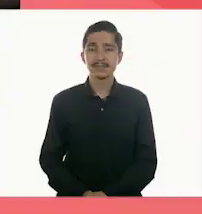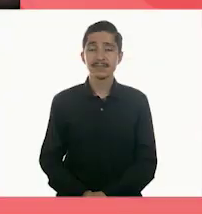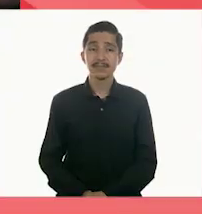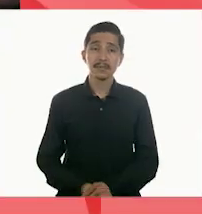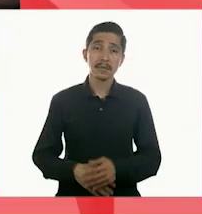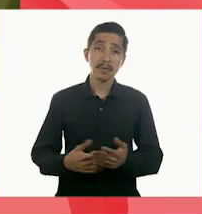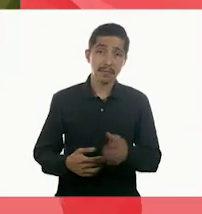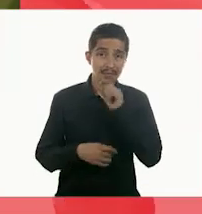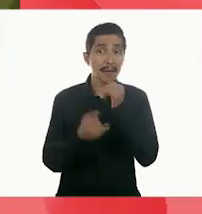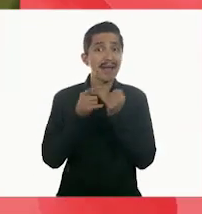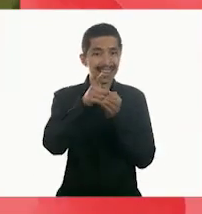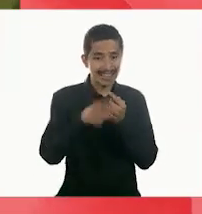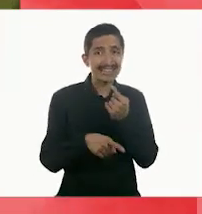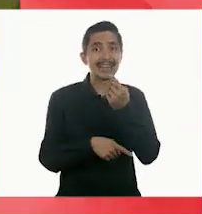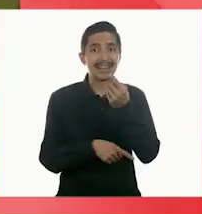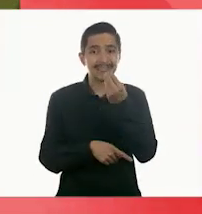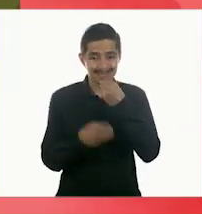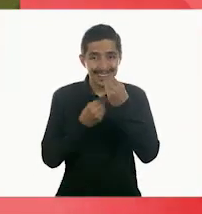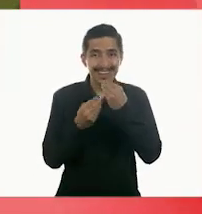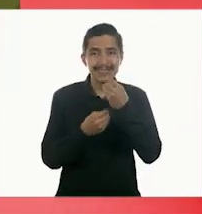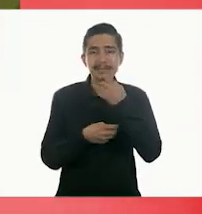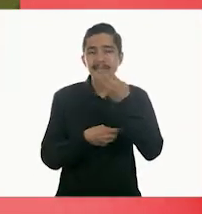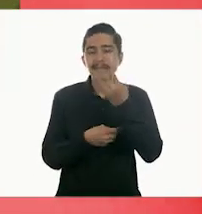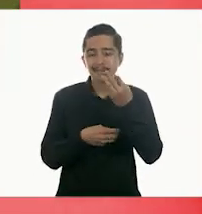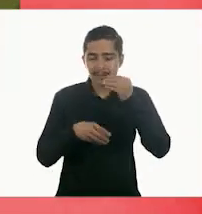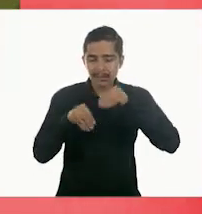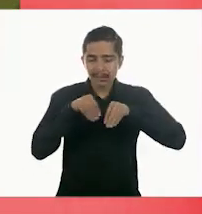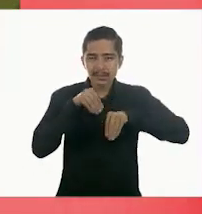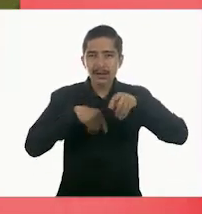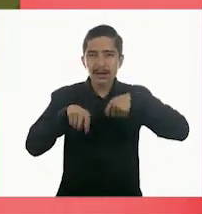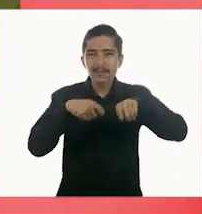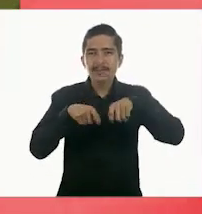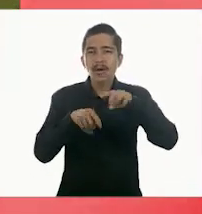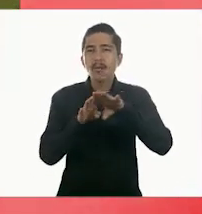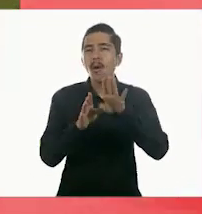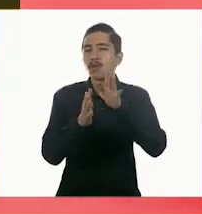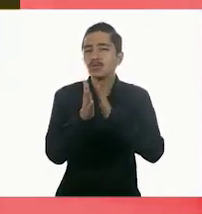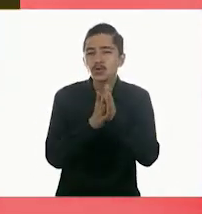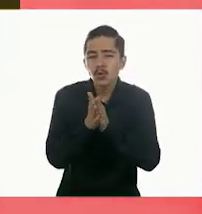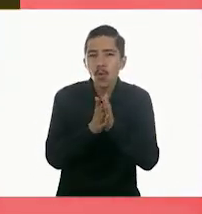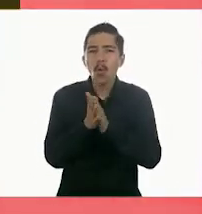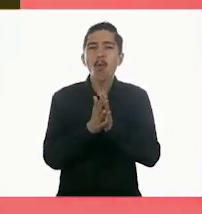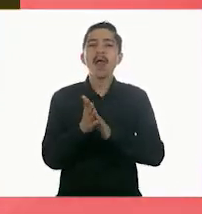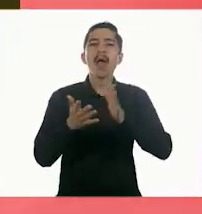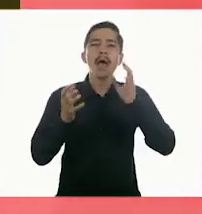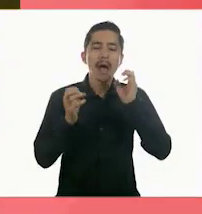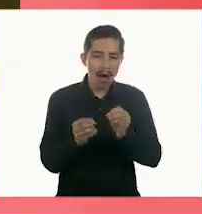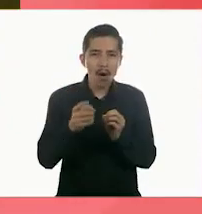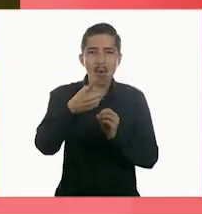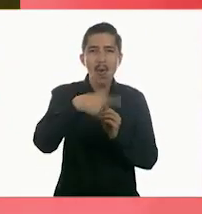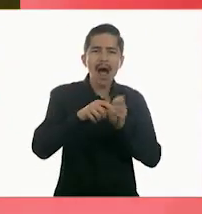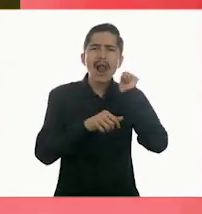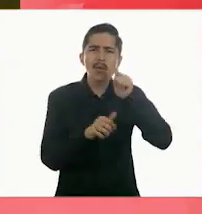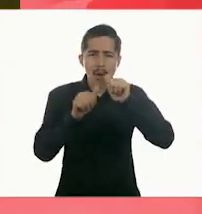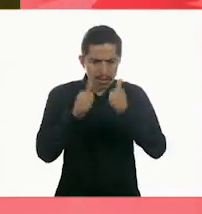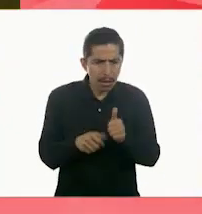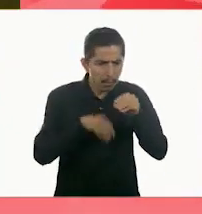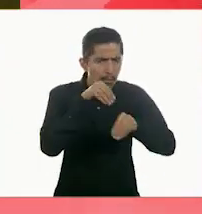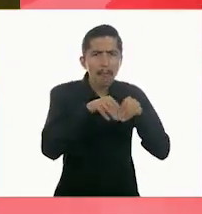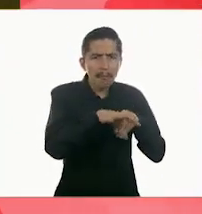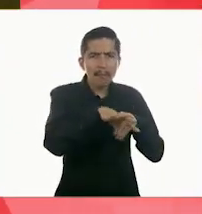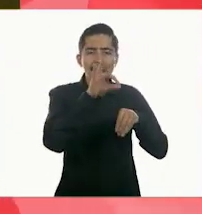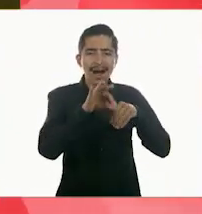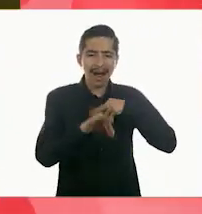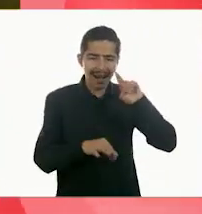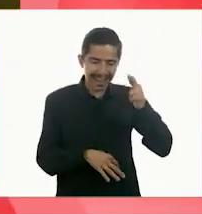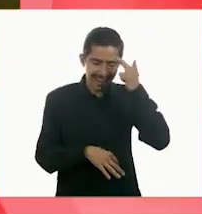No deje de probar las delicias gastronómicas como los chocolates, la cosecha y llevar una artesanía como recuerdo